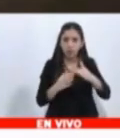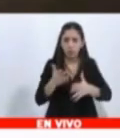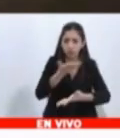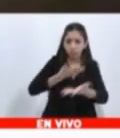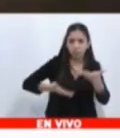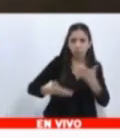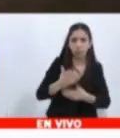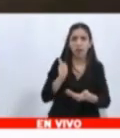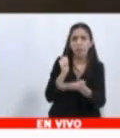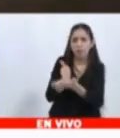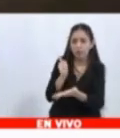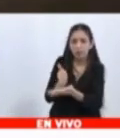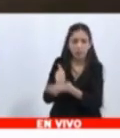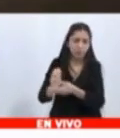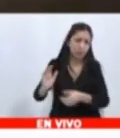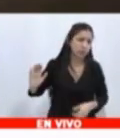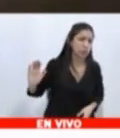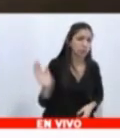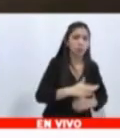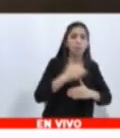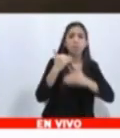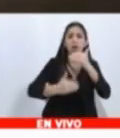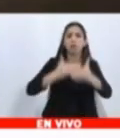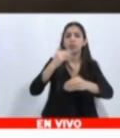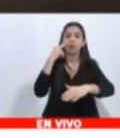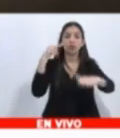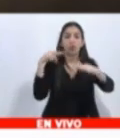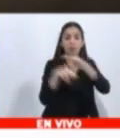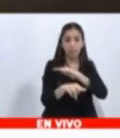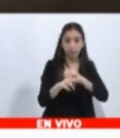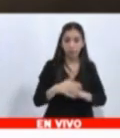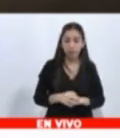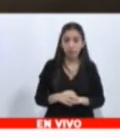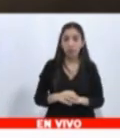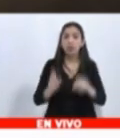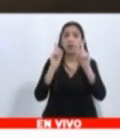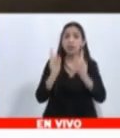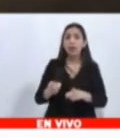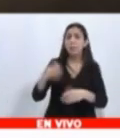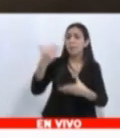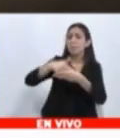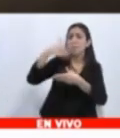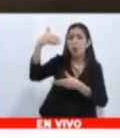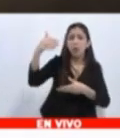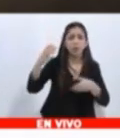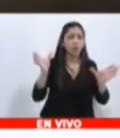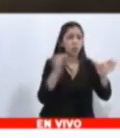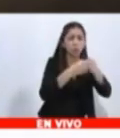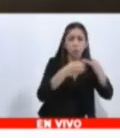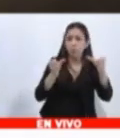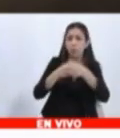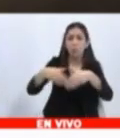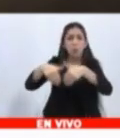una gran comisión asesora que participen todos, que el proceso sea transparente,